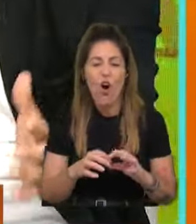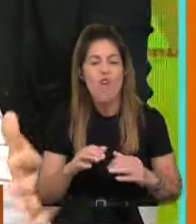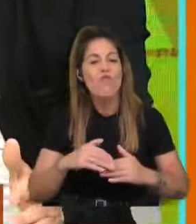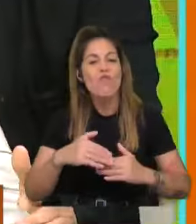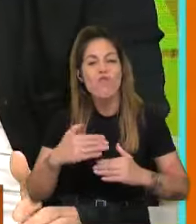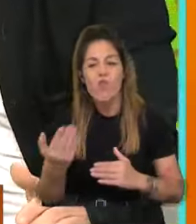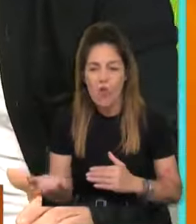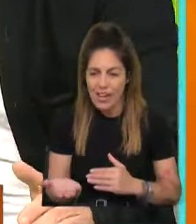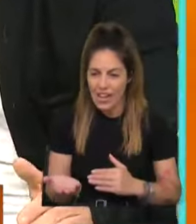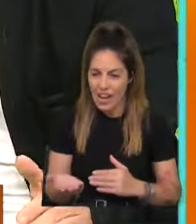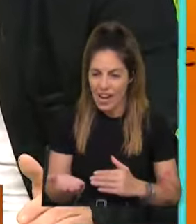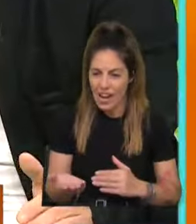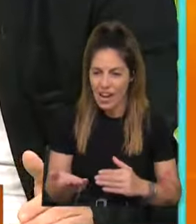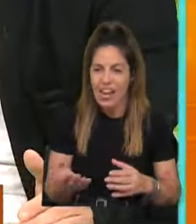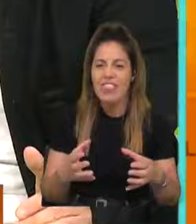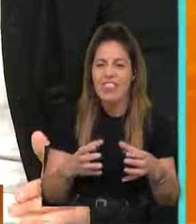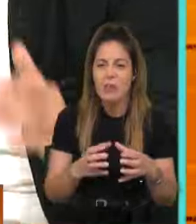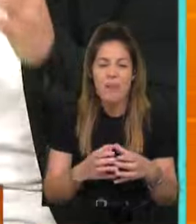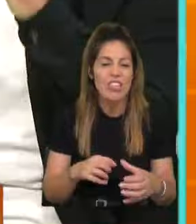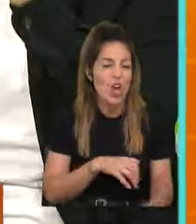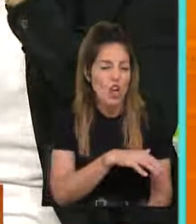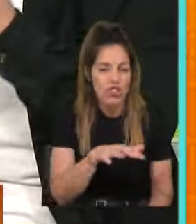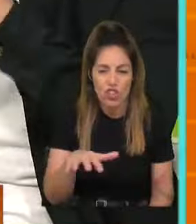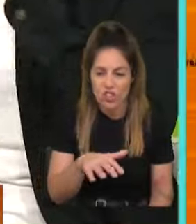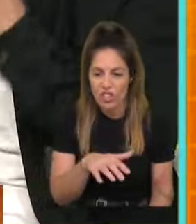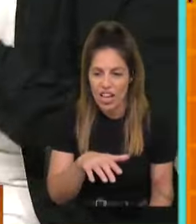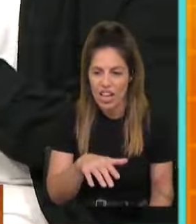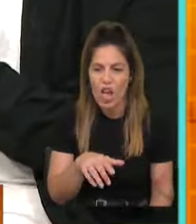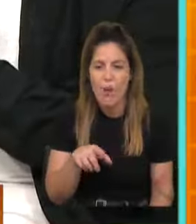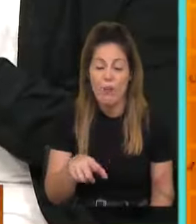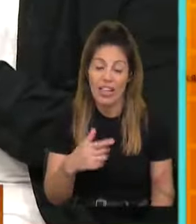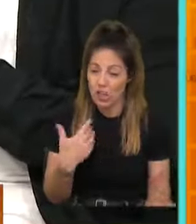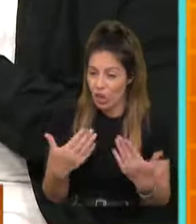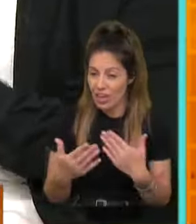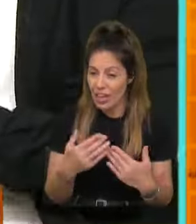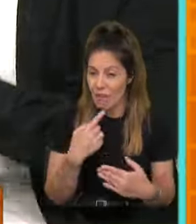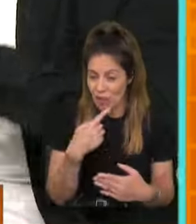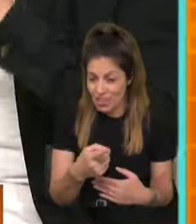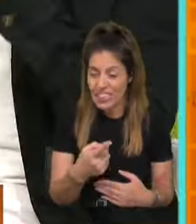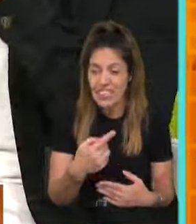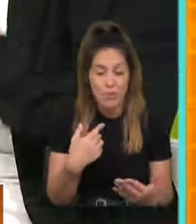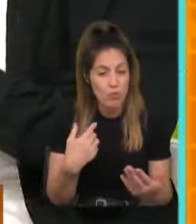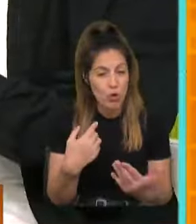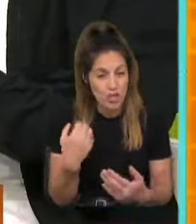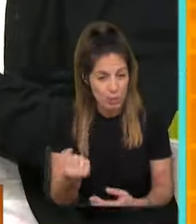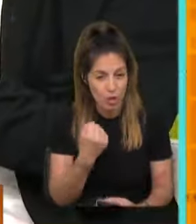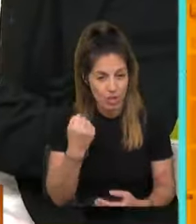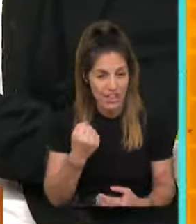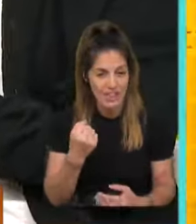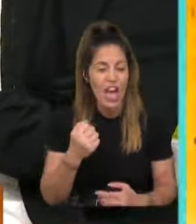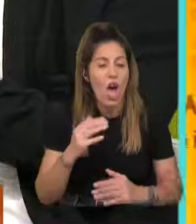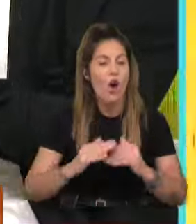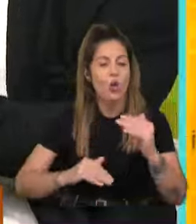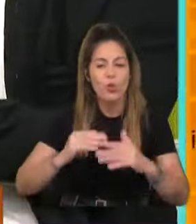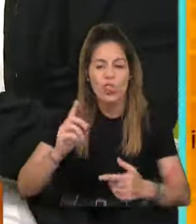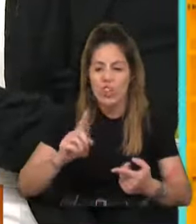El el movimiento social porque esto que dice áo es muy importante realmente la construcción de consensos el